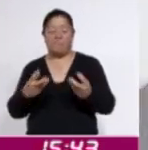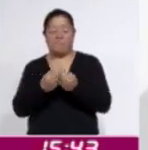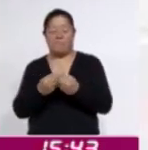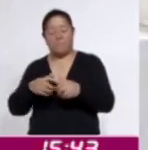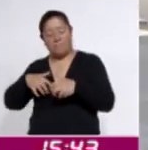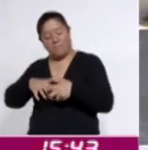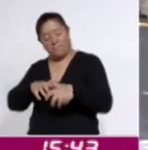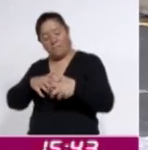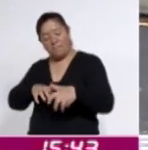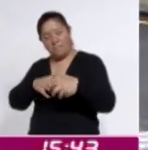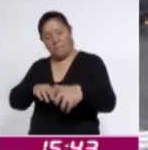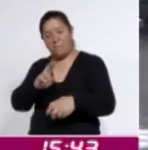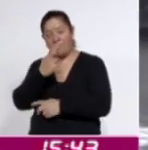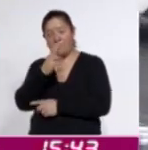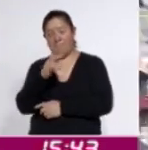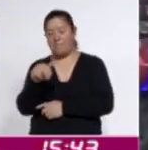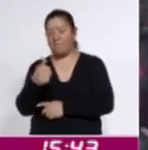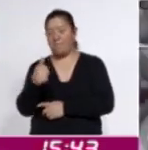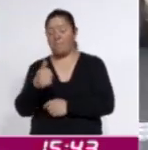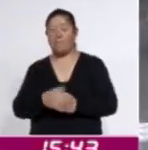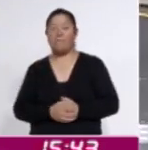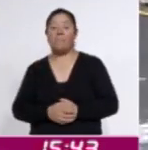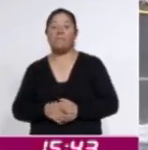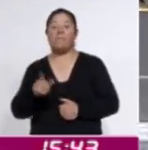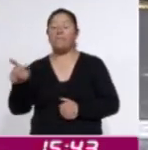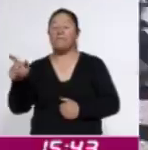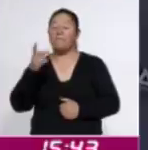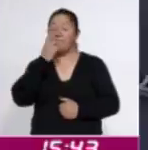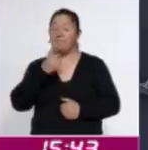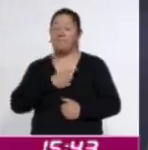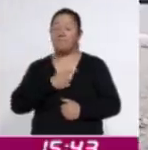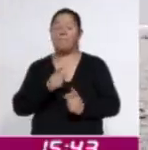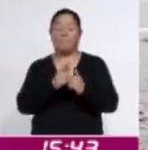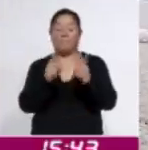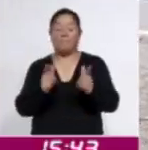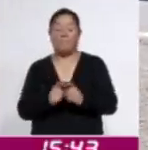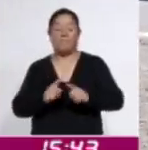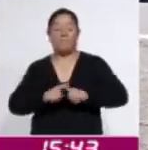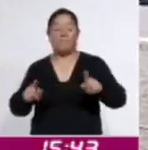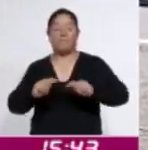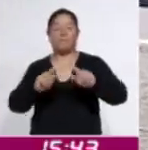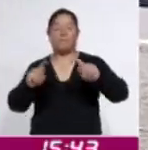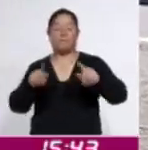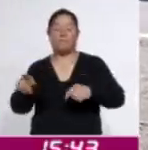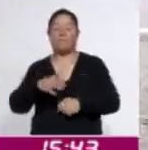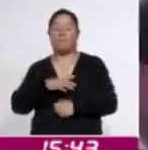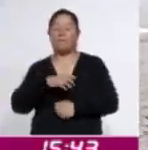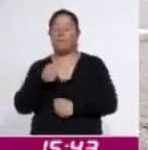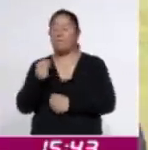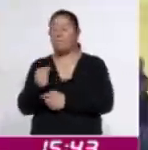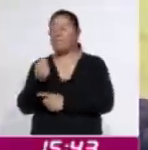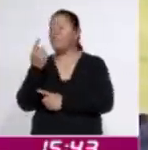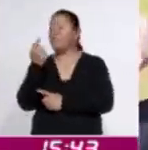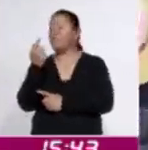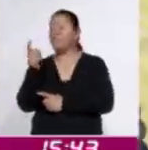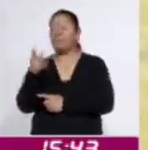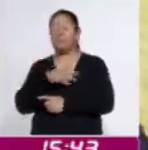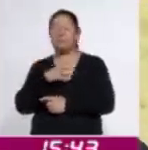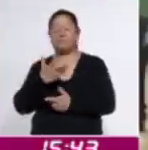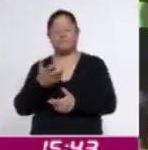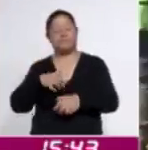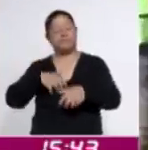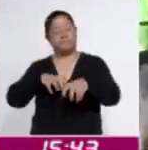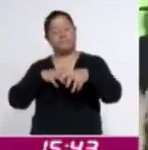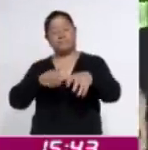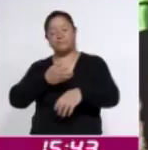noviembre. Además de esta peregrinación, el vocero adelantó que otros grupos religiosos de Tlaxcala, como la Antorcha Guadalupana y Procesión de las Rosas,